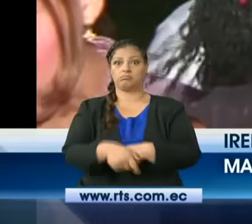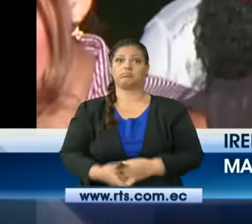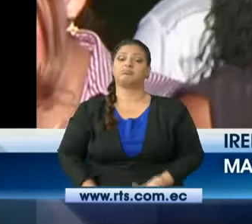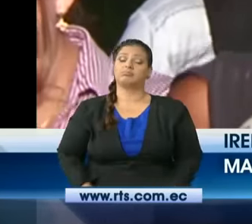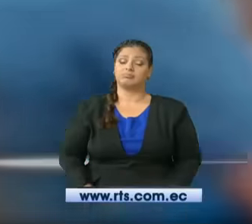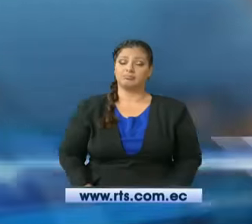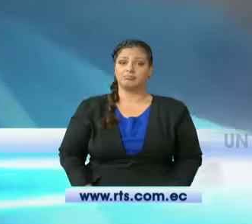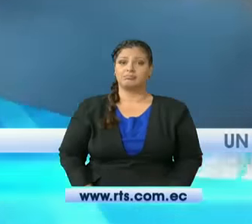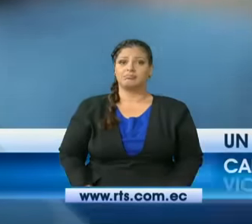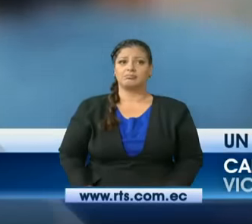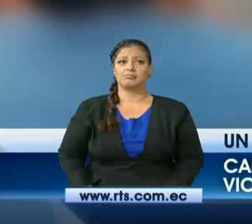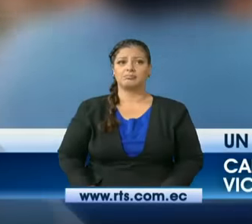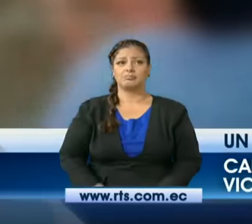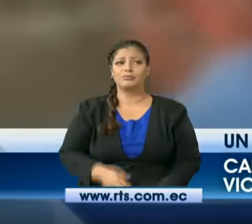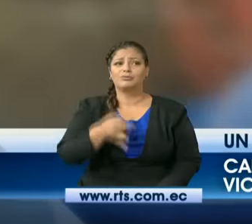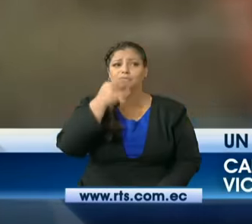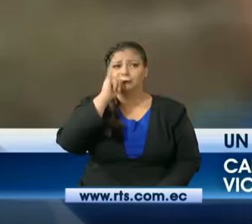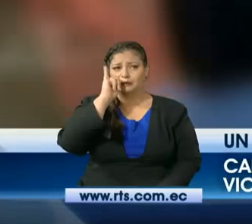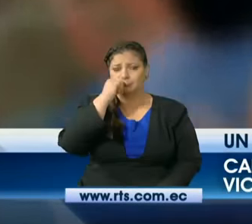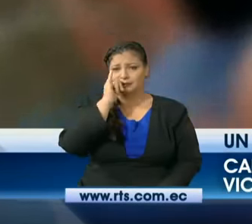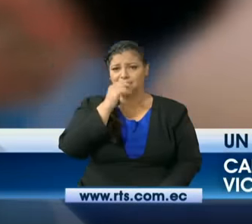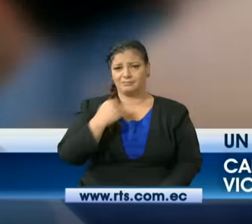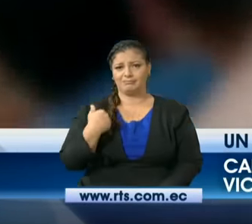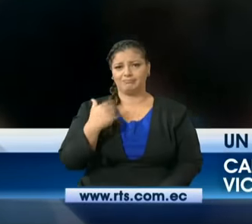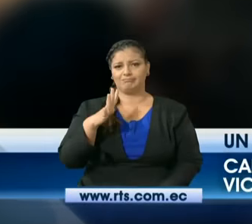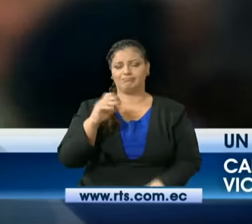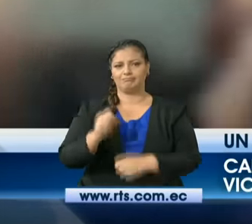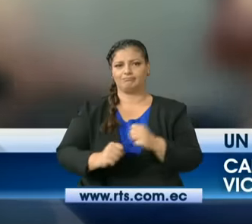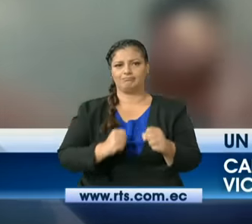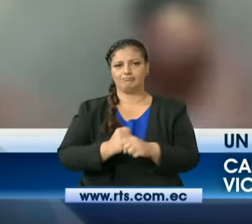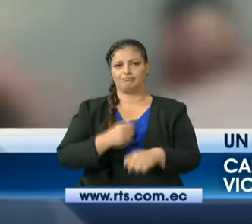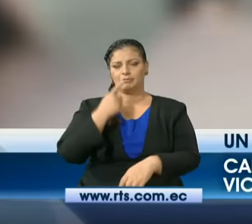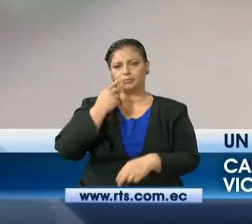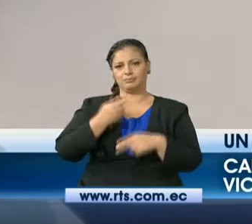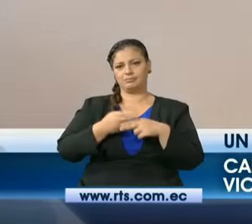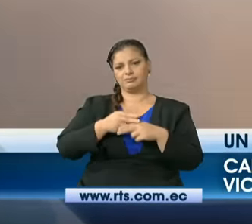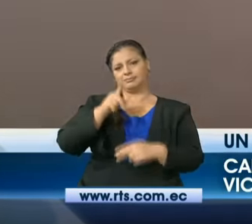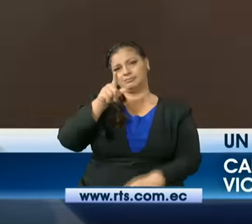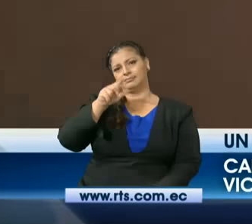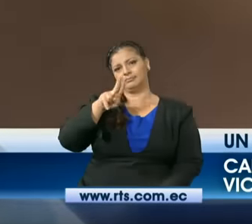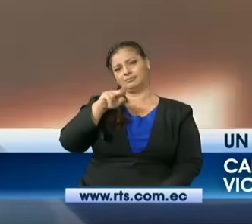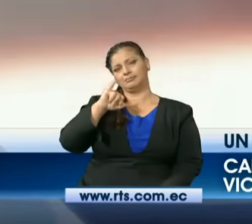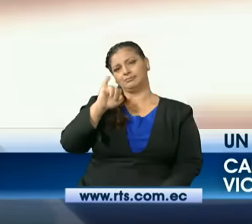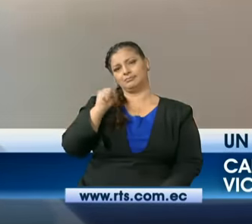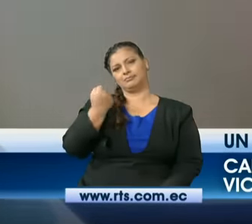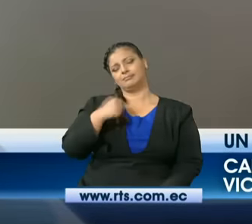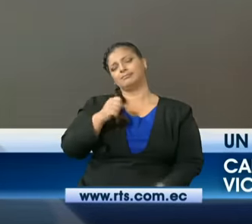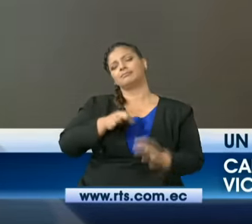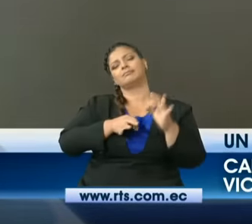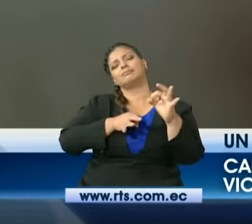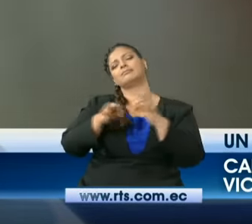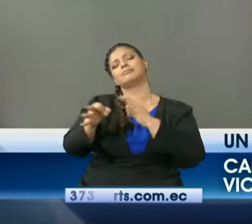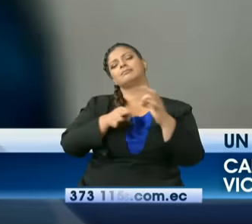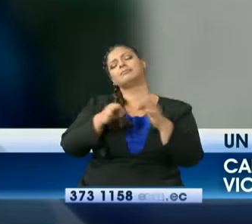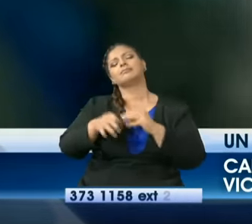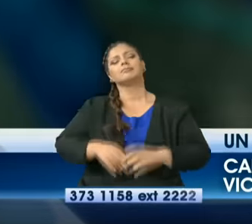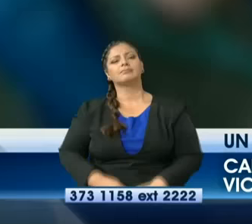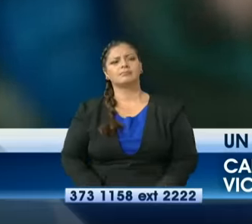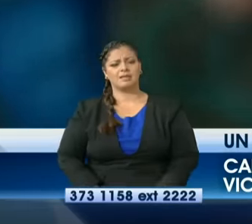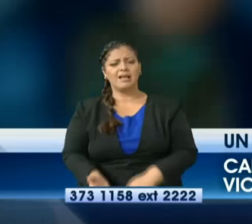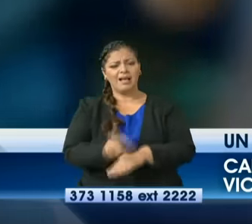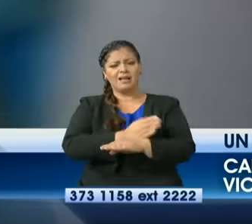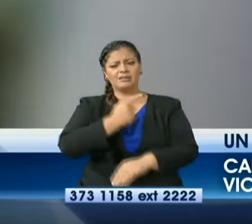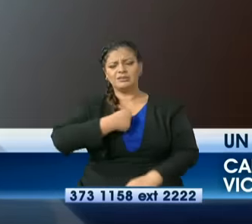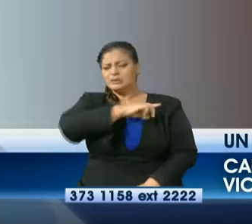criatura. Don Luis Romero fue quien rescató el cadáver. Nos metimos ahí para procurar sacar